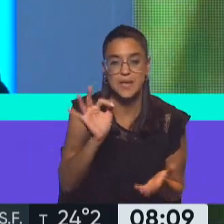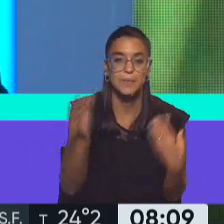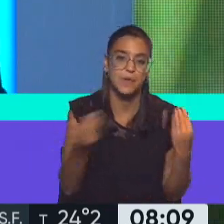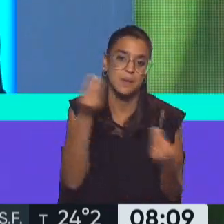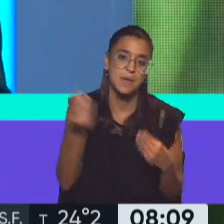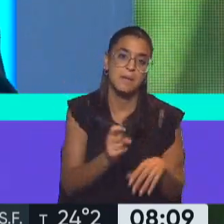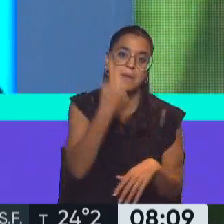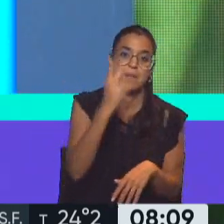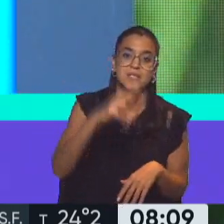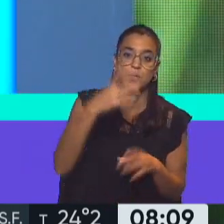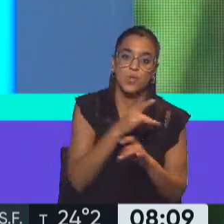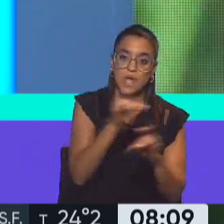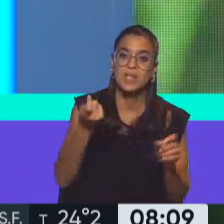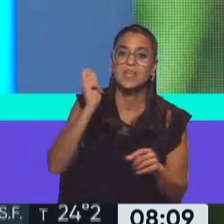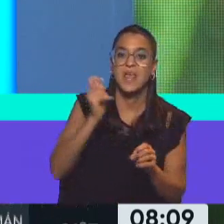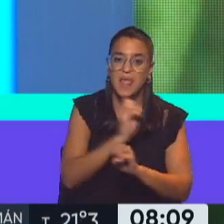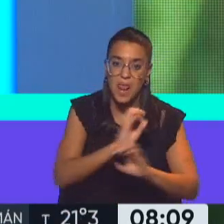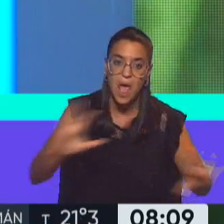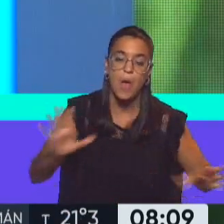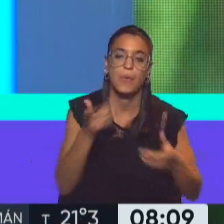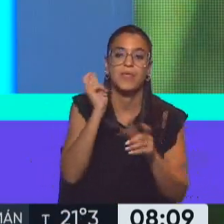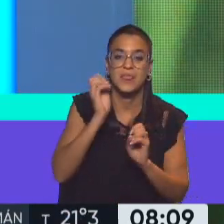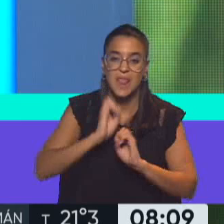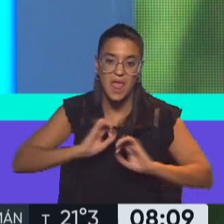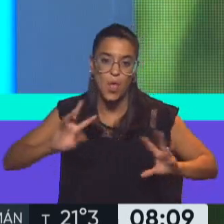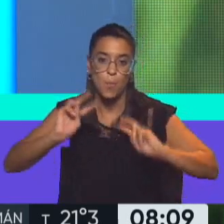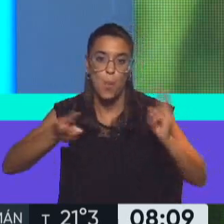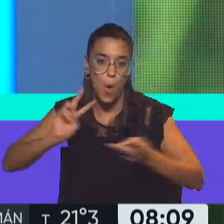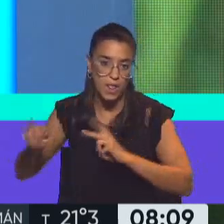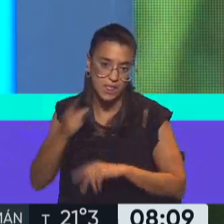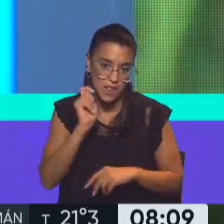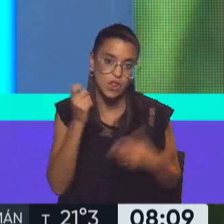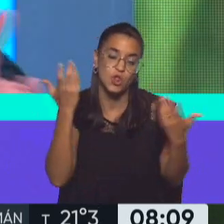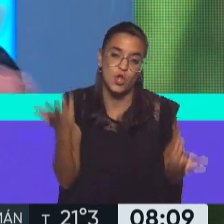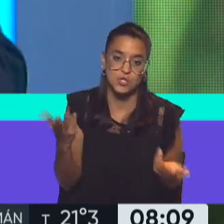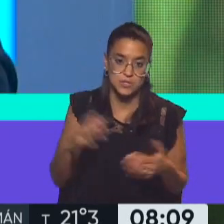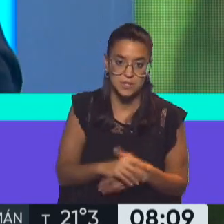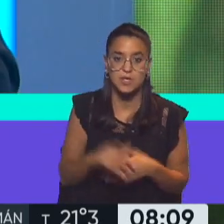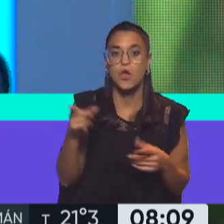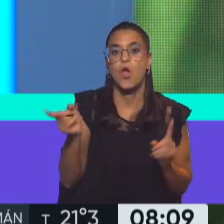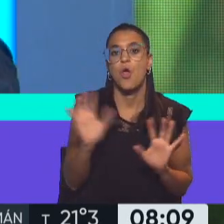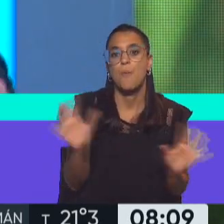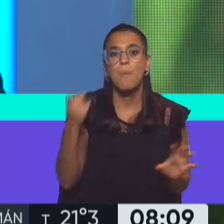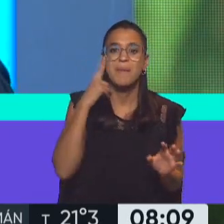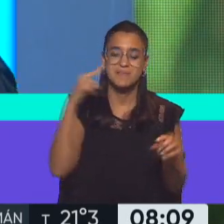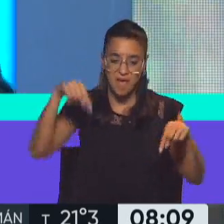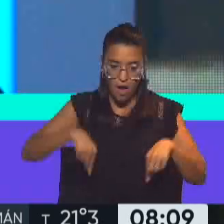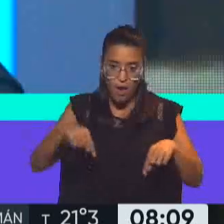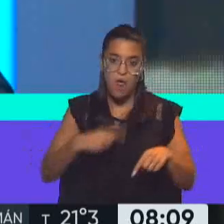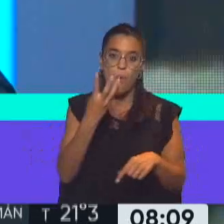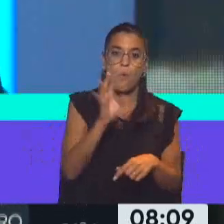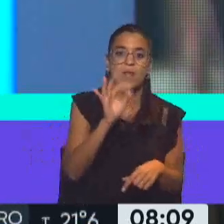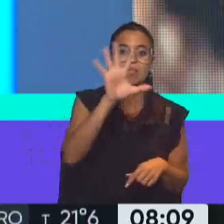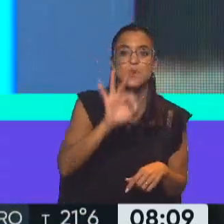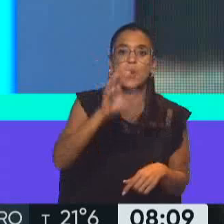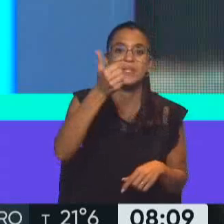en la primera y segunda ola, quiénes fueron los graves, quiénes fueron las tragedias y los fallecidos. Por lo tanto, uno no puede imaginar a esta altura que alguien de 40,